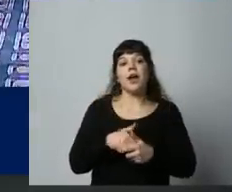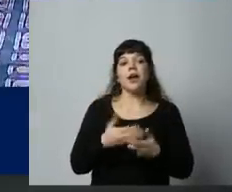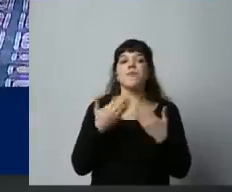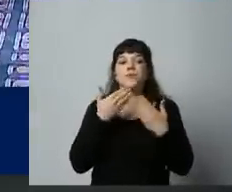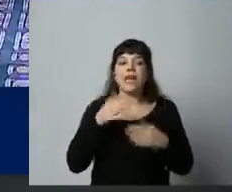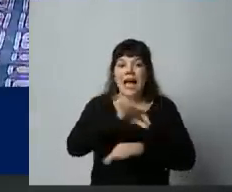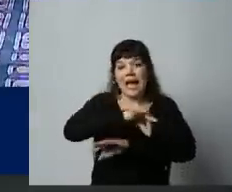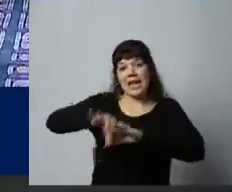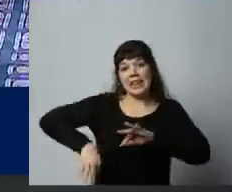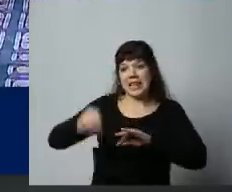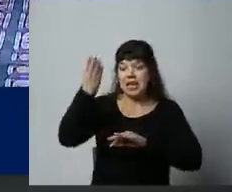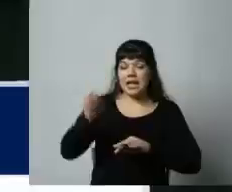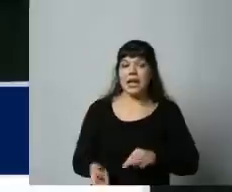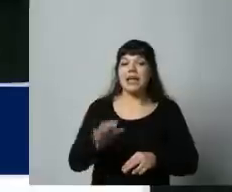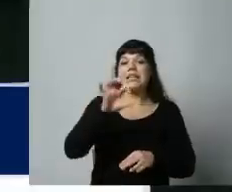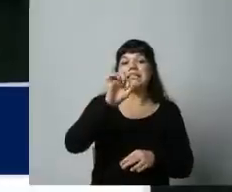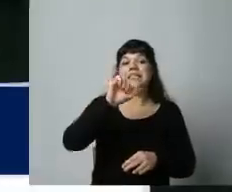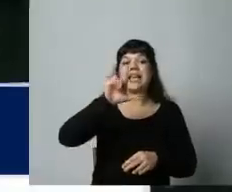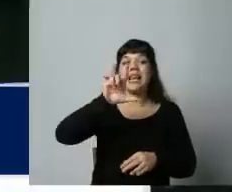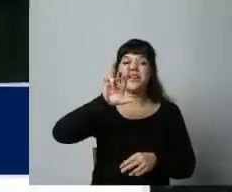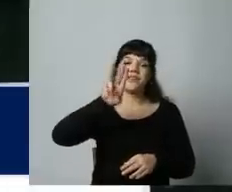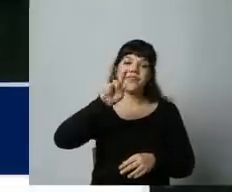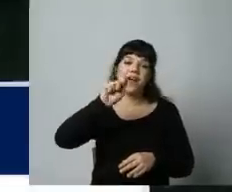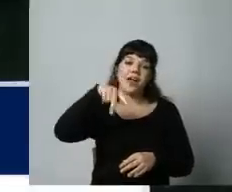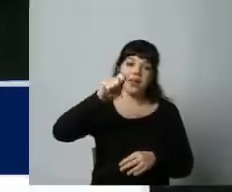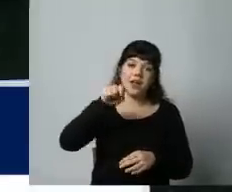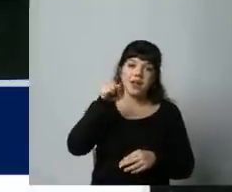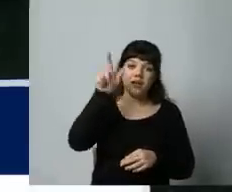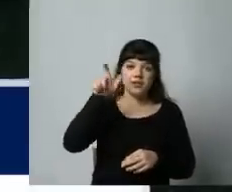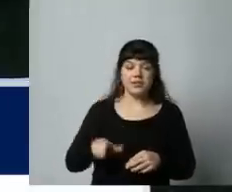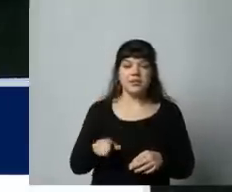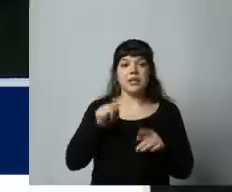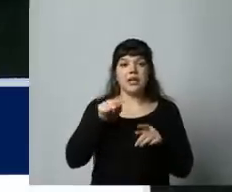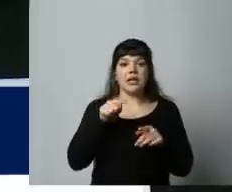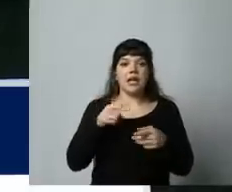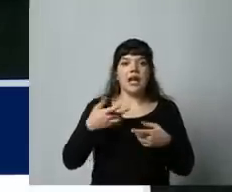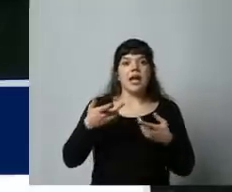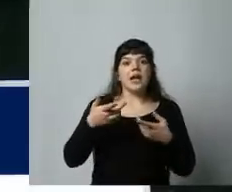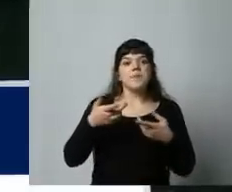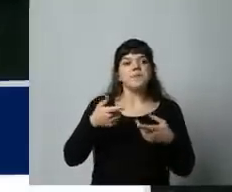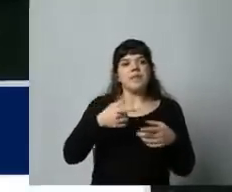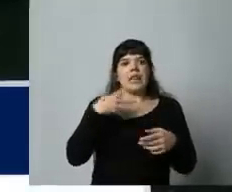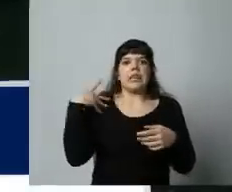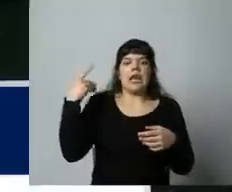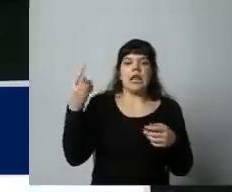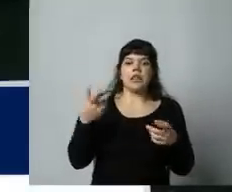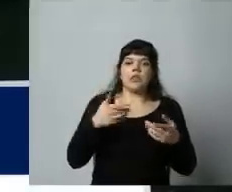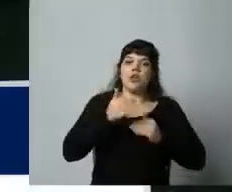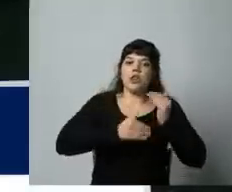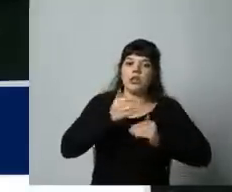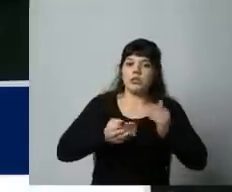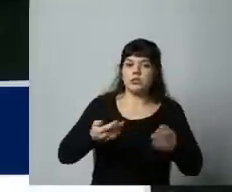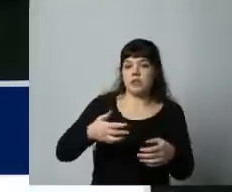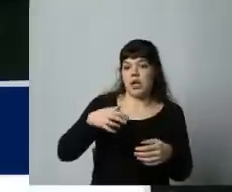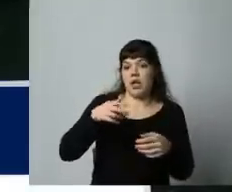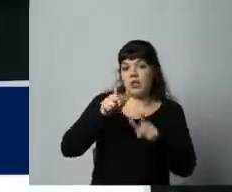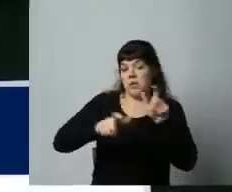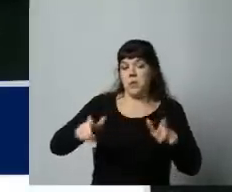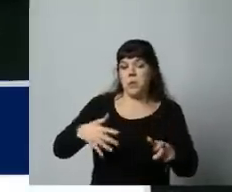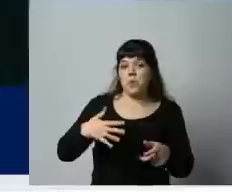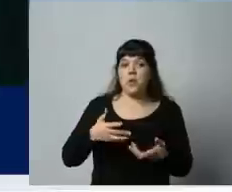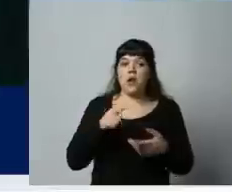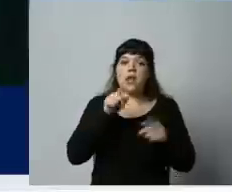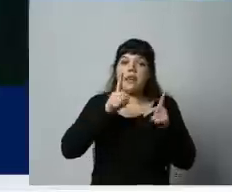arquitecta Silvana pisano que es la directora de desarrollo urbano de la intendencia municipal de Montevideo y a Sofía pinto Román